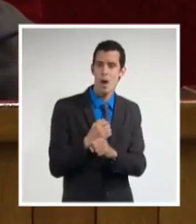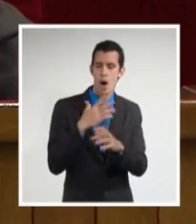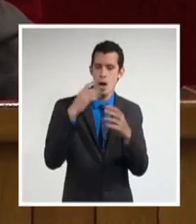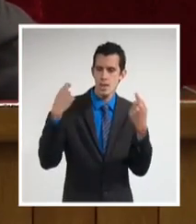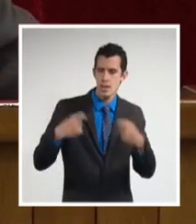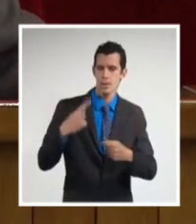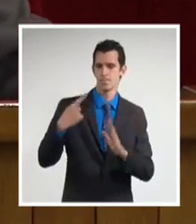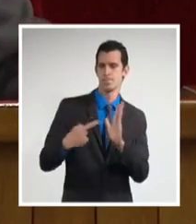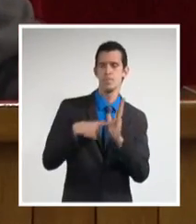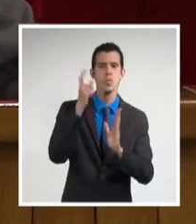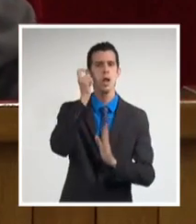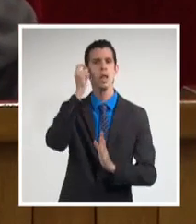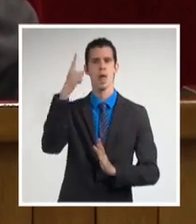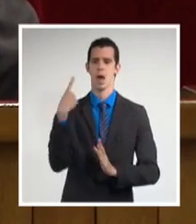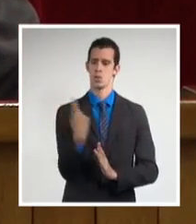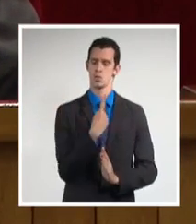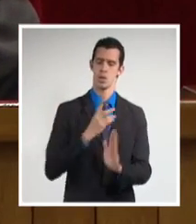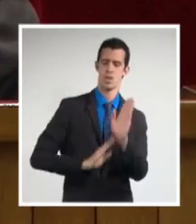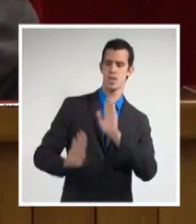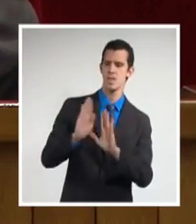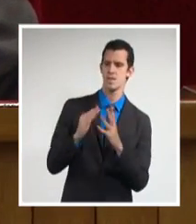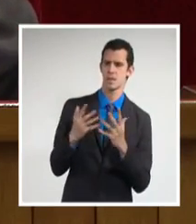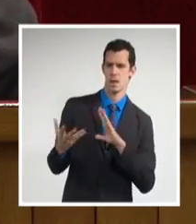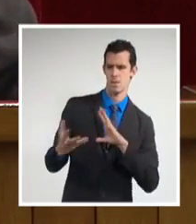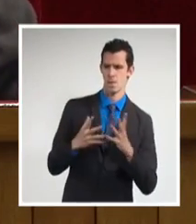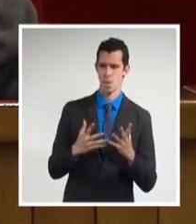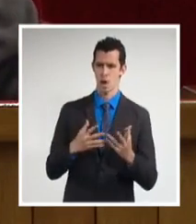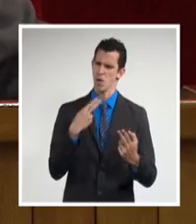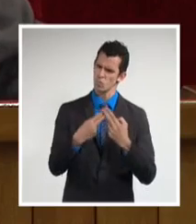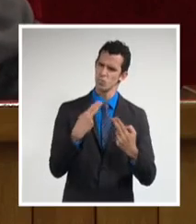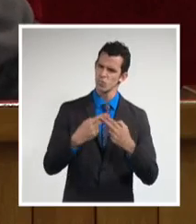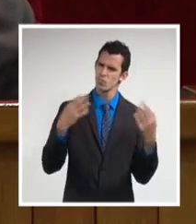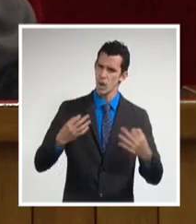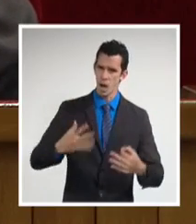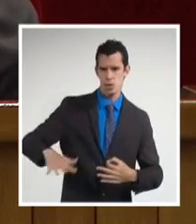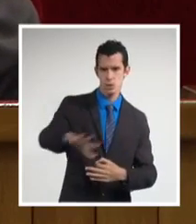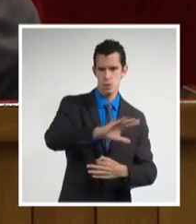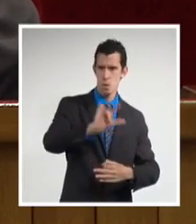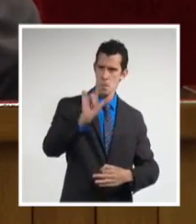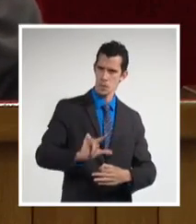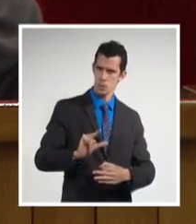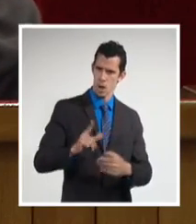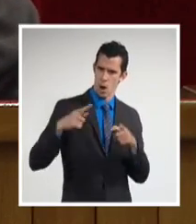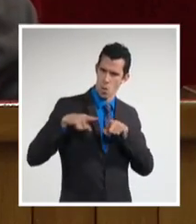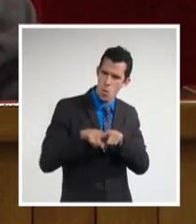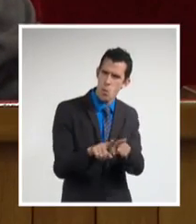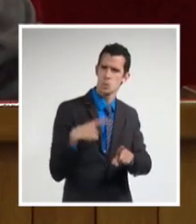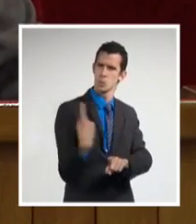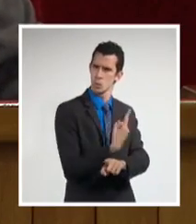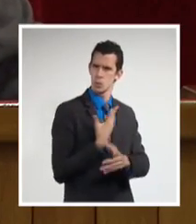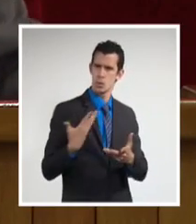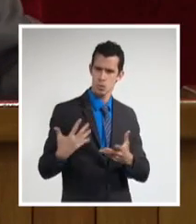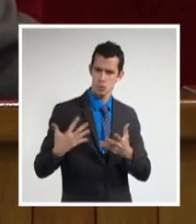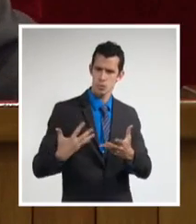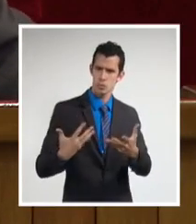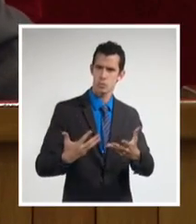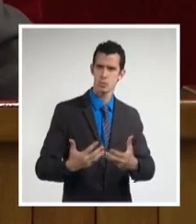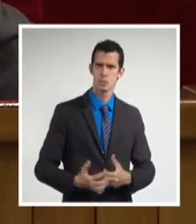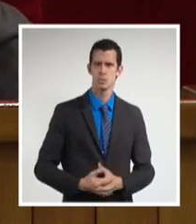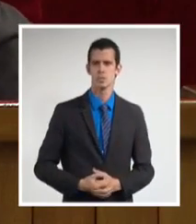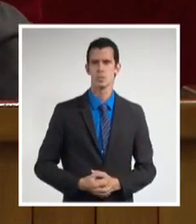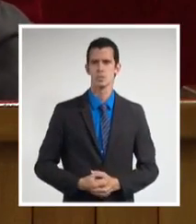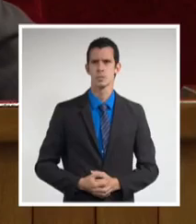en las ideas que defendemos y confianza en los seres humanos que marchan a nuestro lado. El socialismo